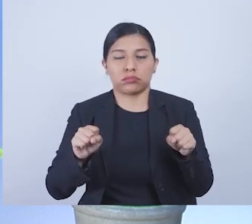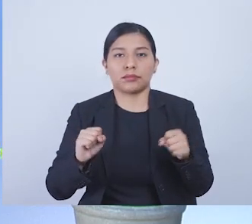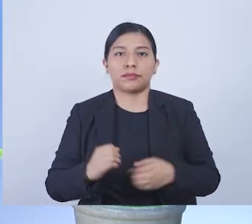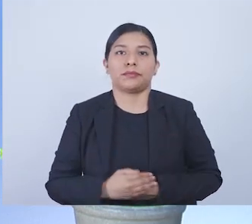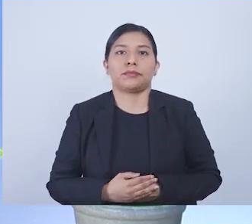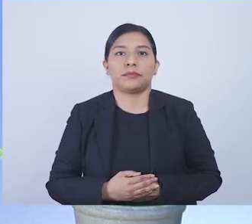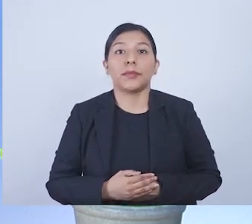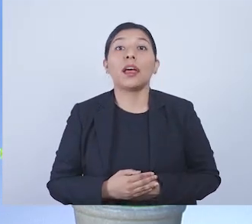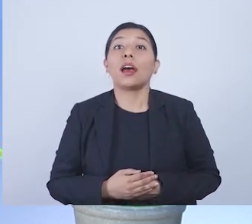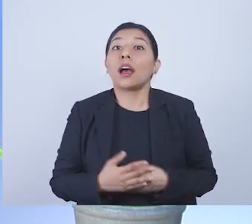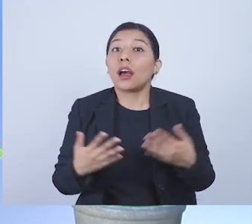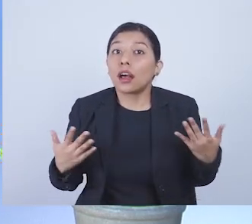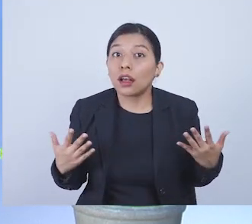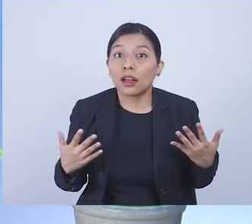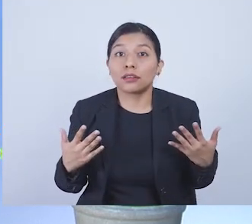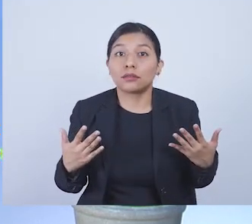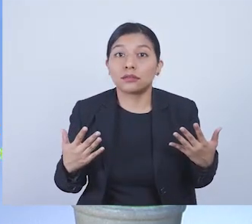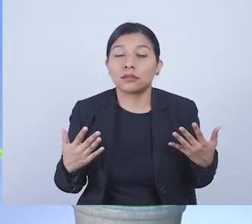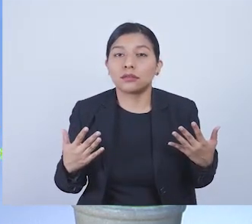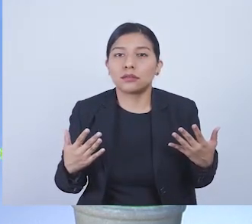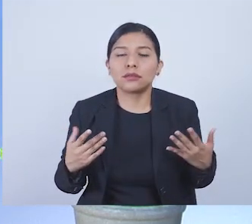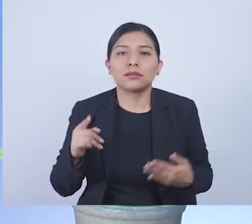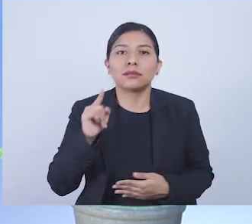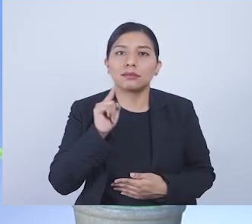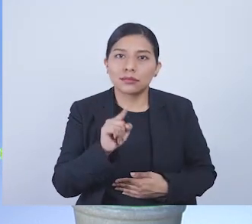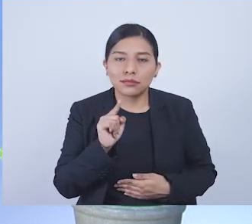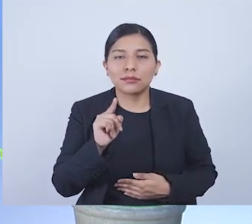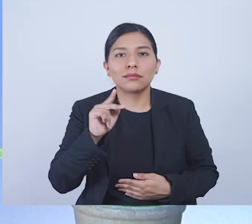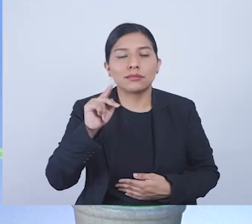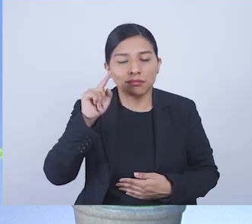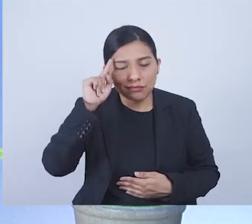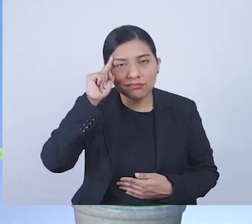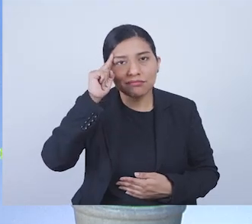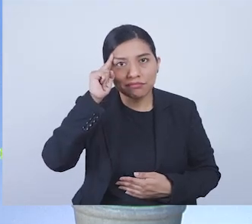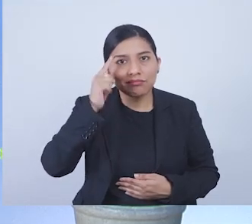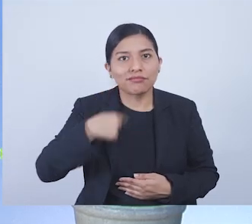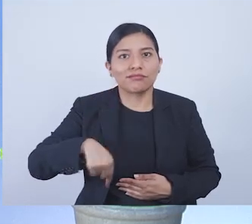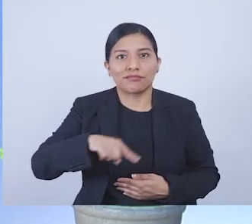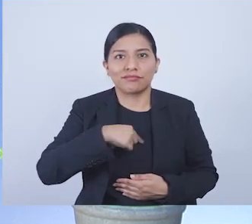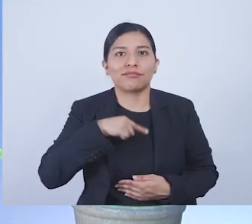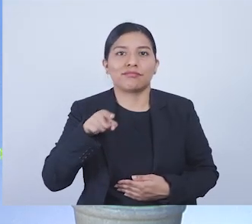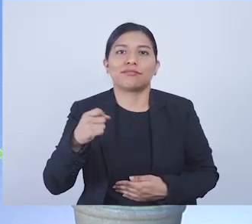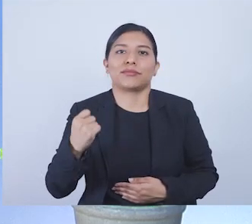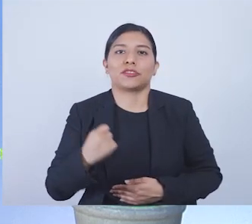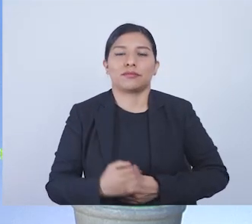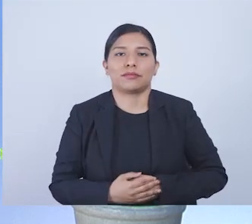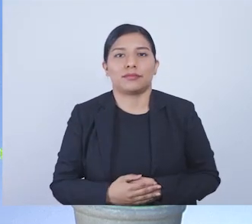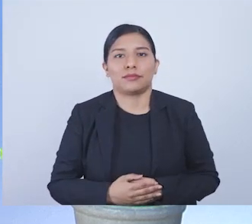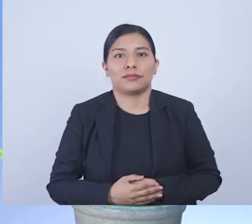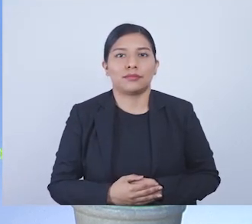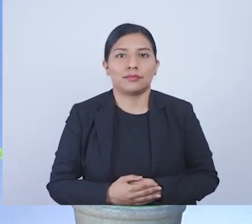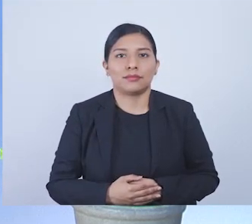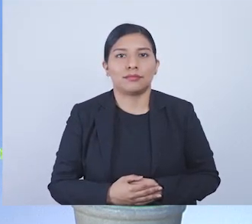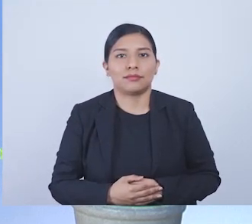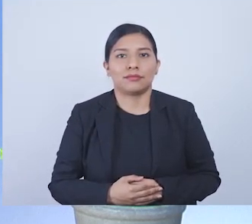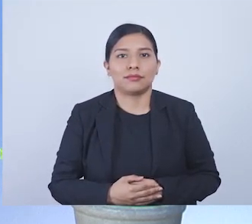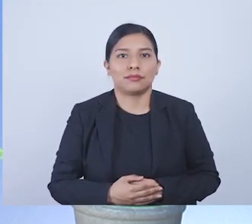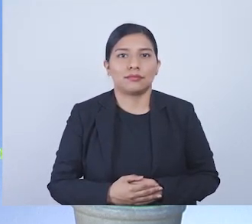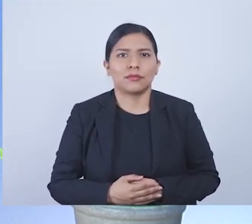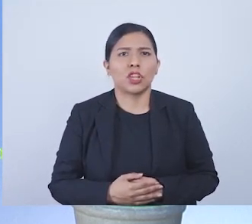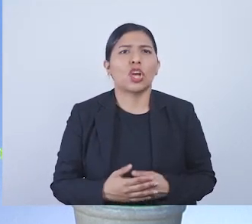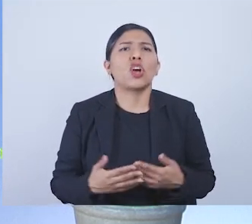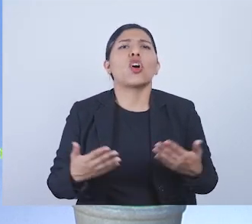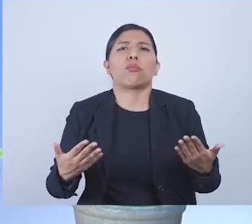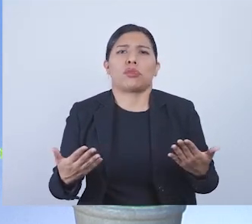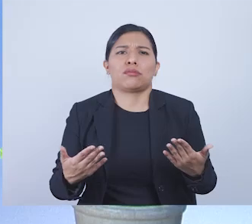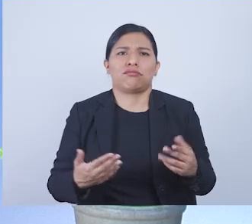Al ver toda esa situación, retomamos la taxonomía de Anita Harron. Fue un estudio,